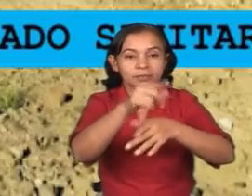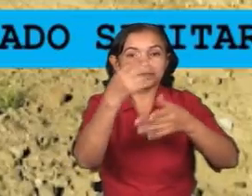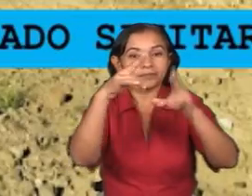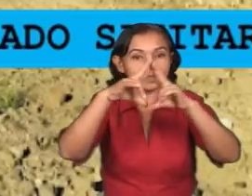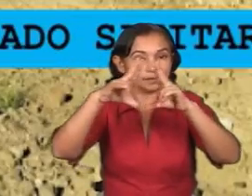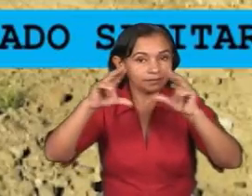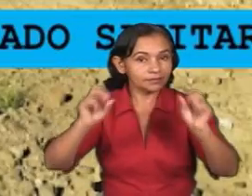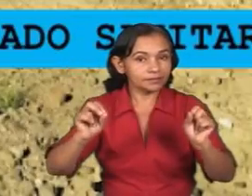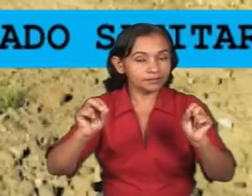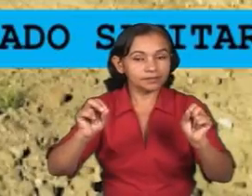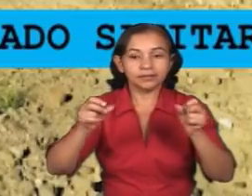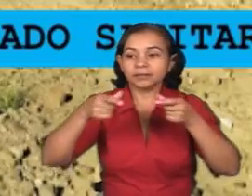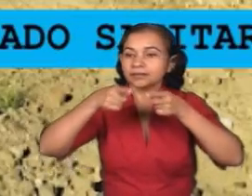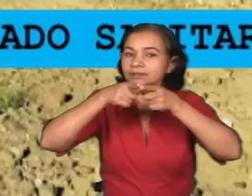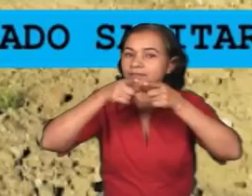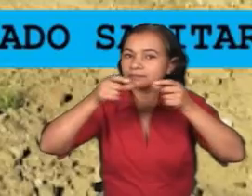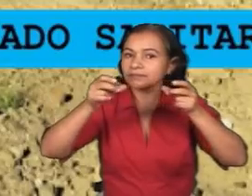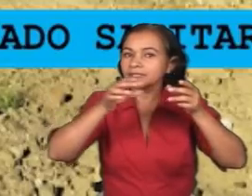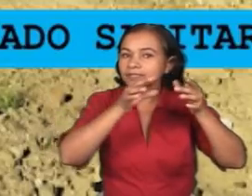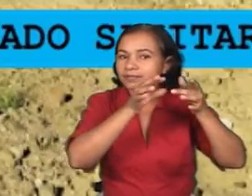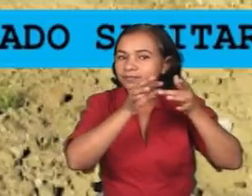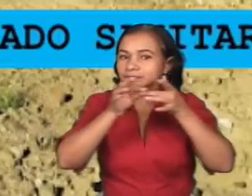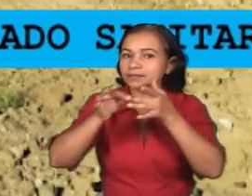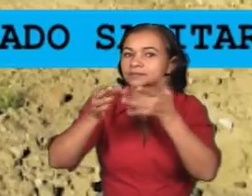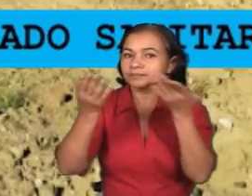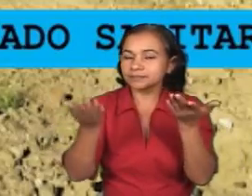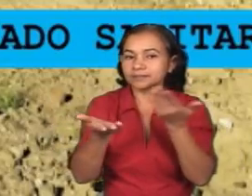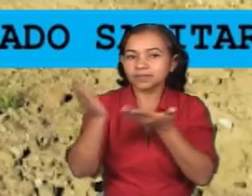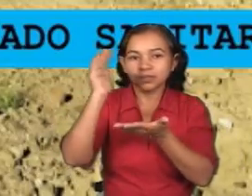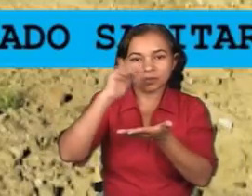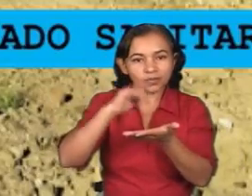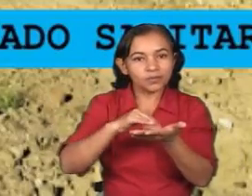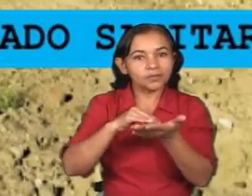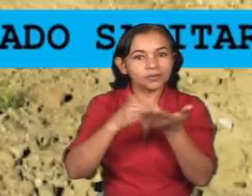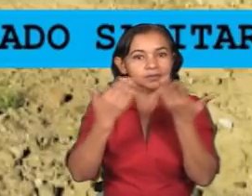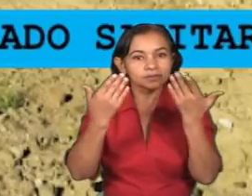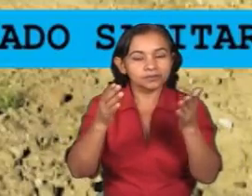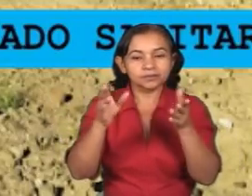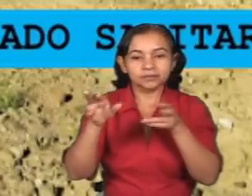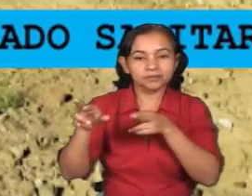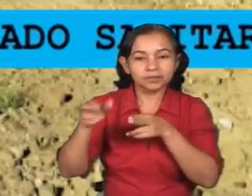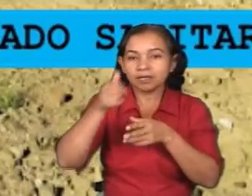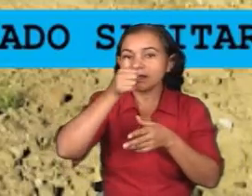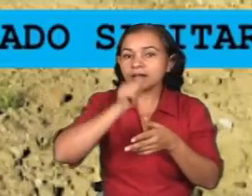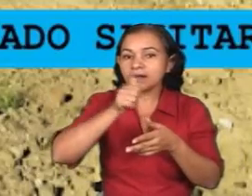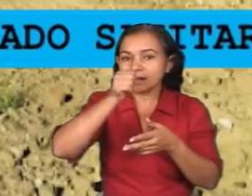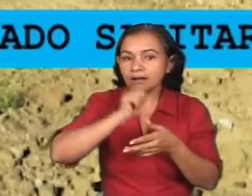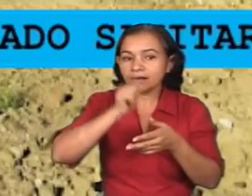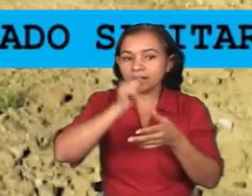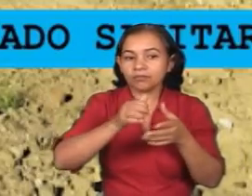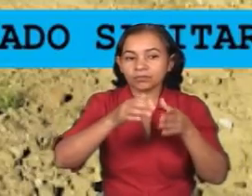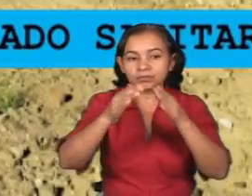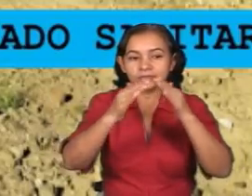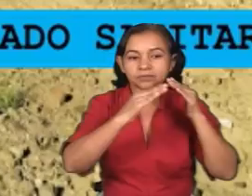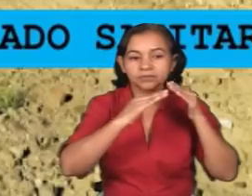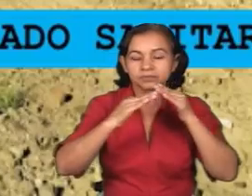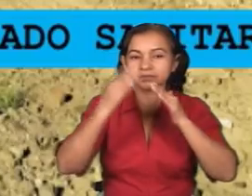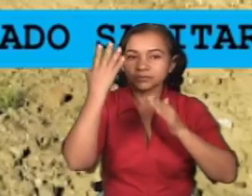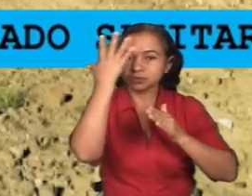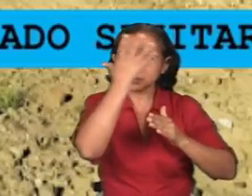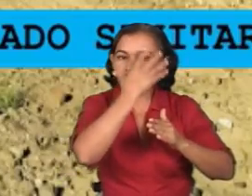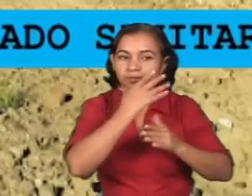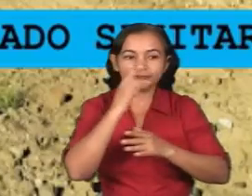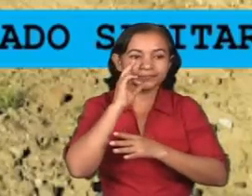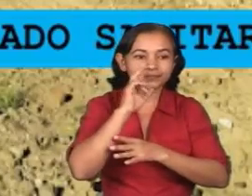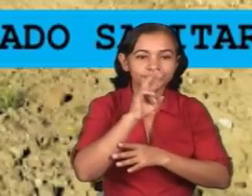Nicaragua. Y para Managua en particular, ¿no? Un proceso de recuperación, en principio, hídrica, y después de eso, volver la ciudad, la cara, a su lago. Pero